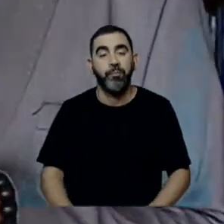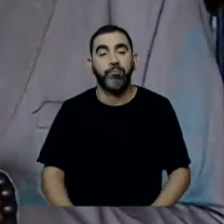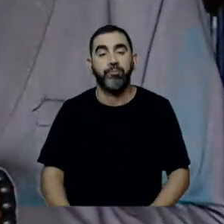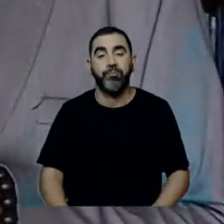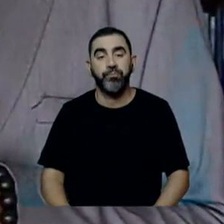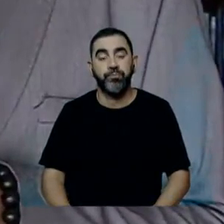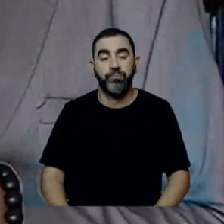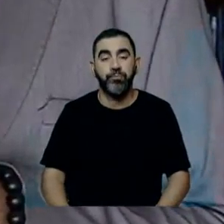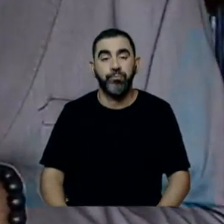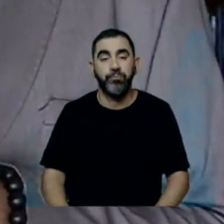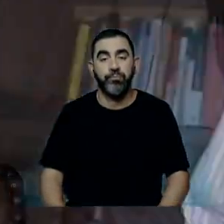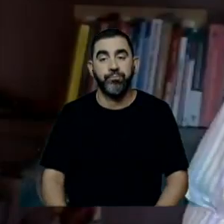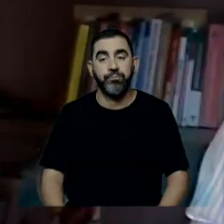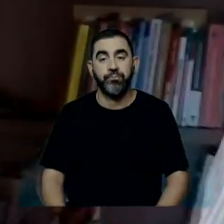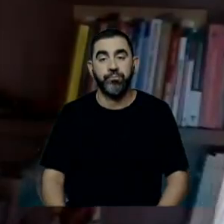¿qué tal? Buen mediodía, adelante.